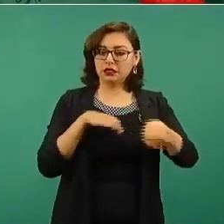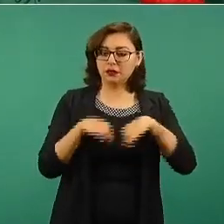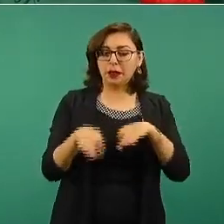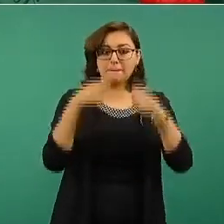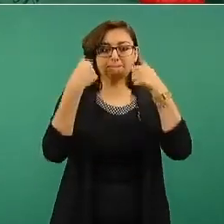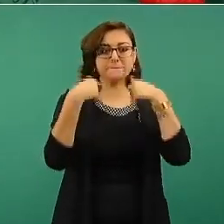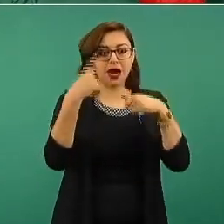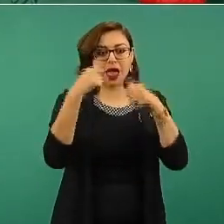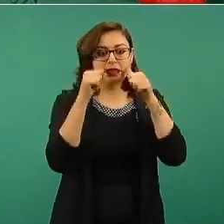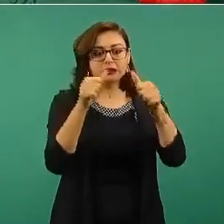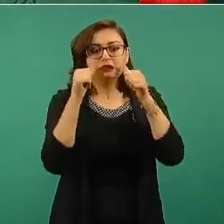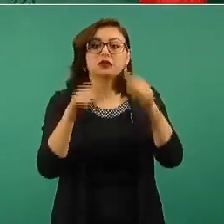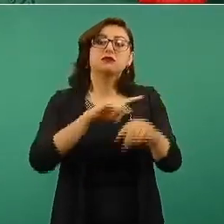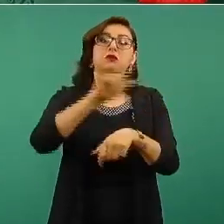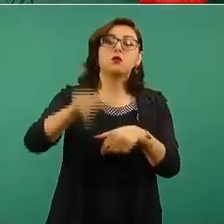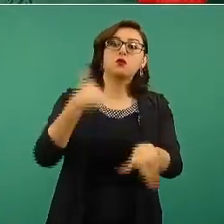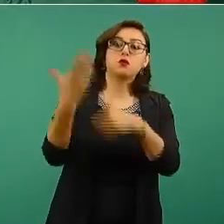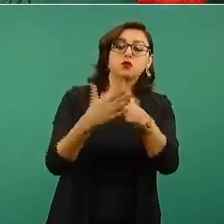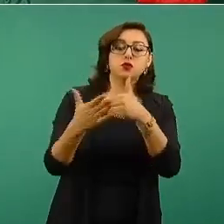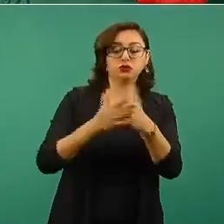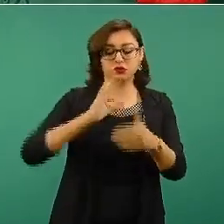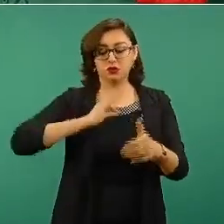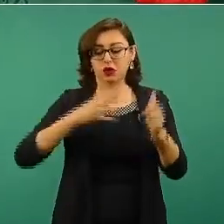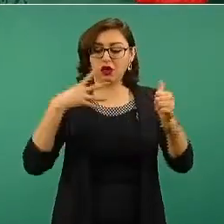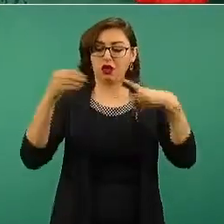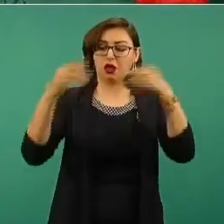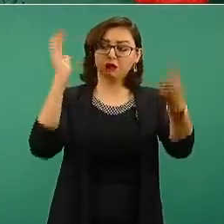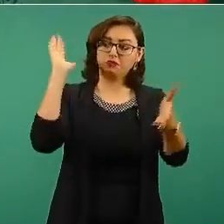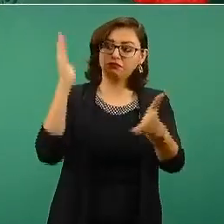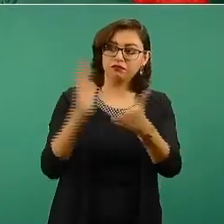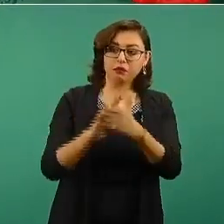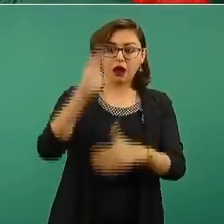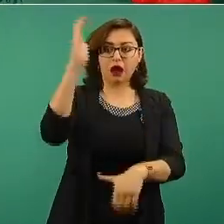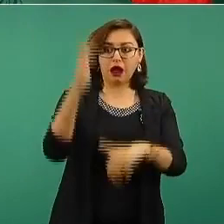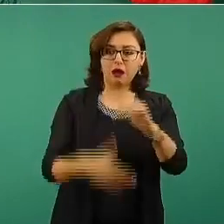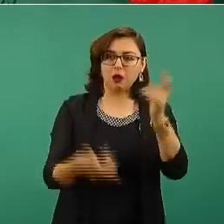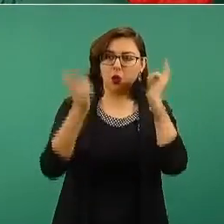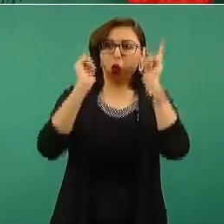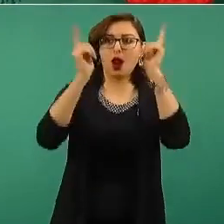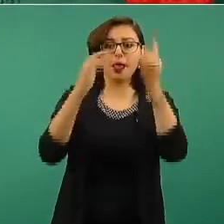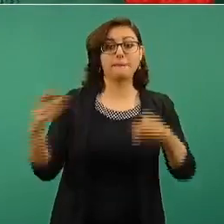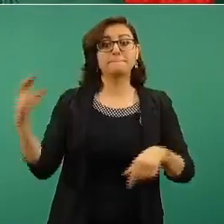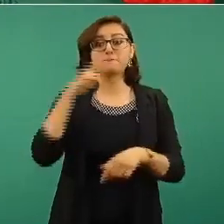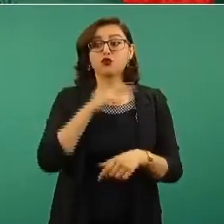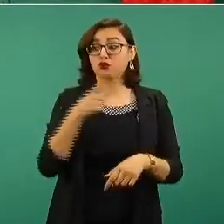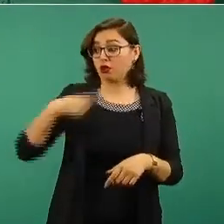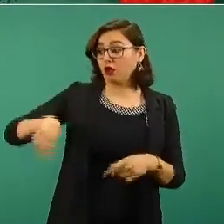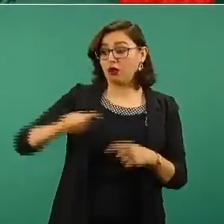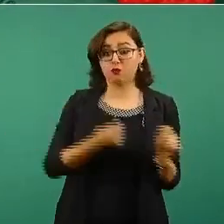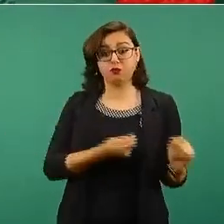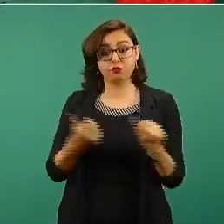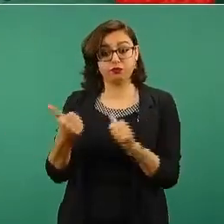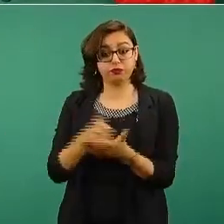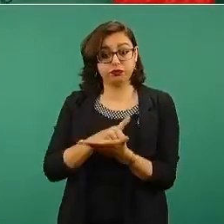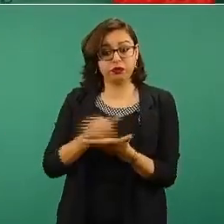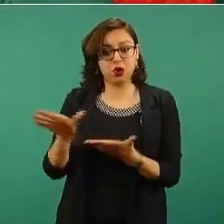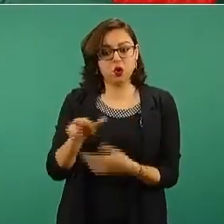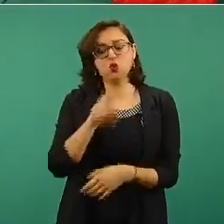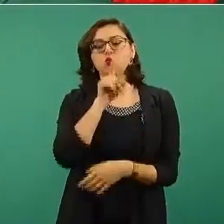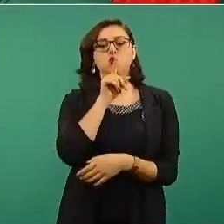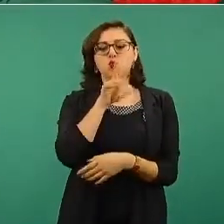se termine la emergencia, como lo deseamos todos, sino que se